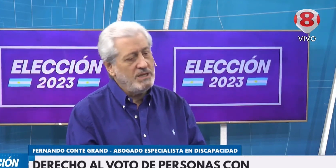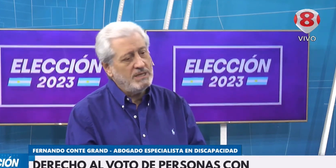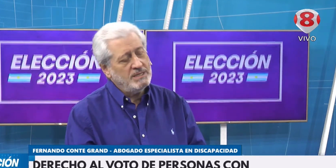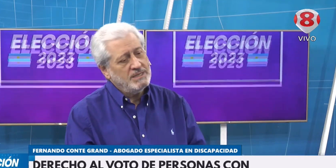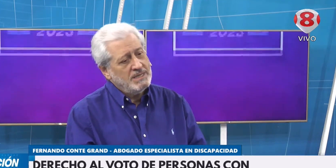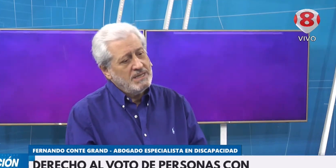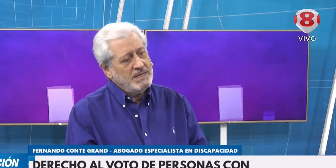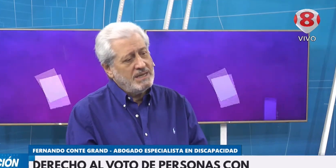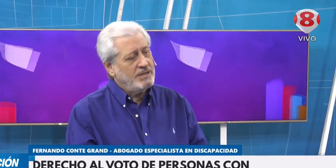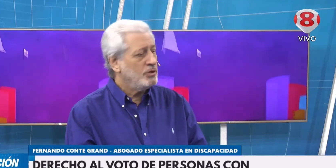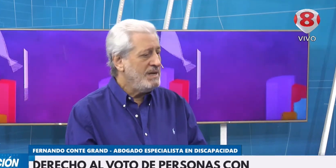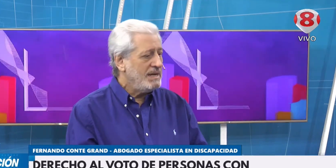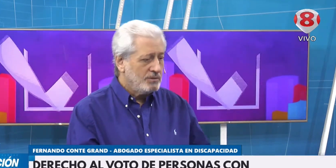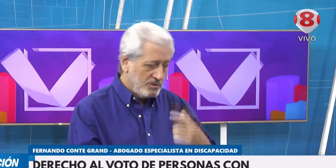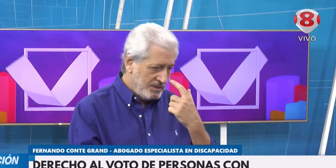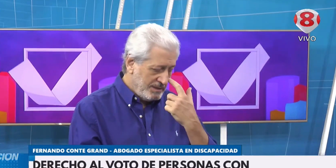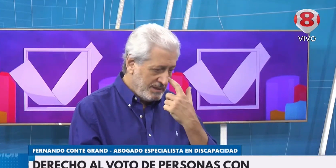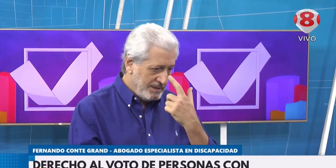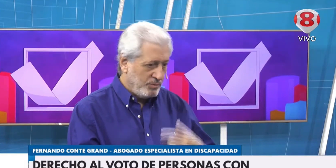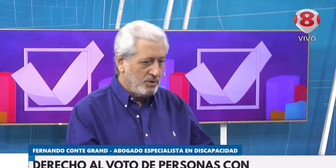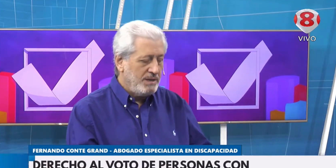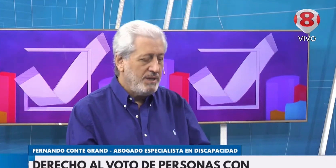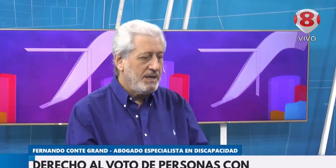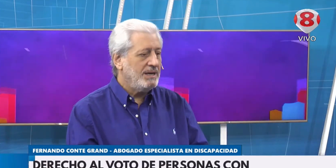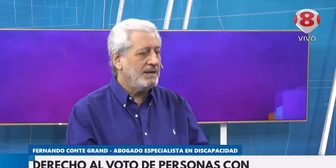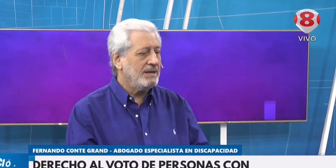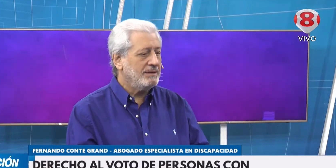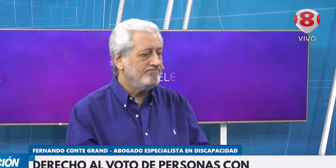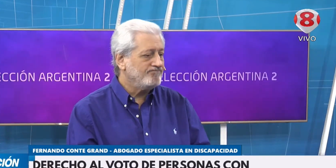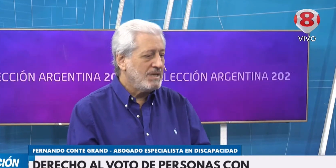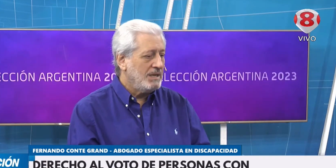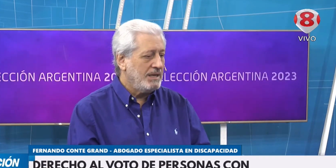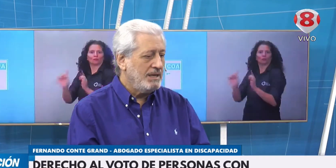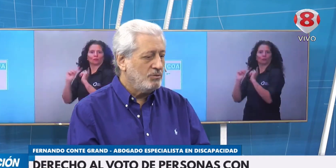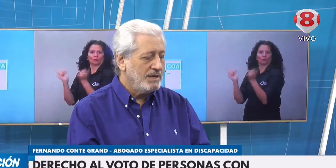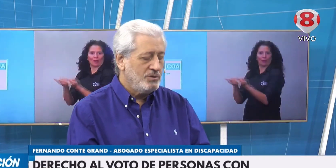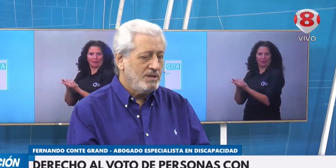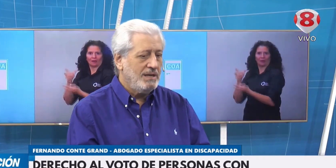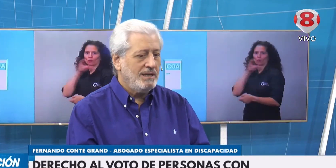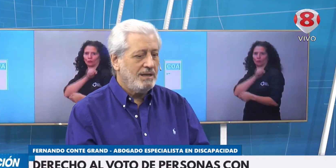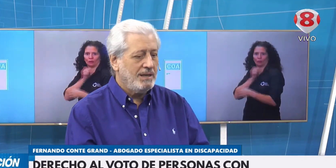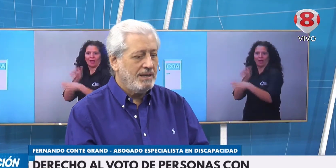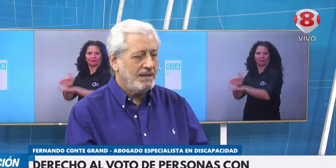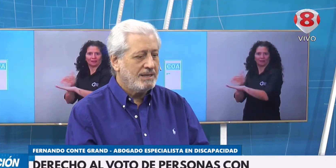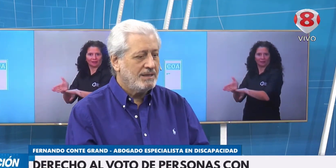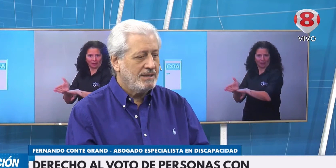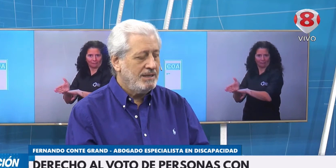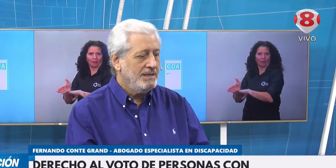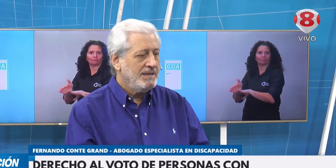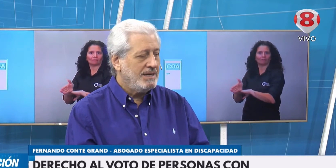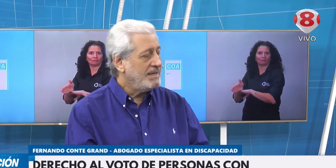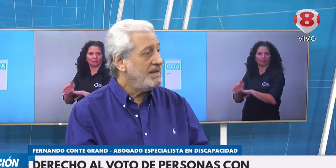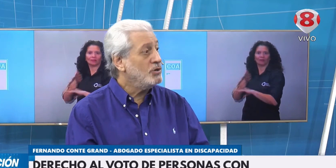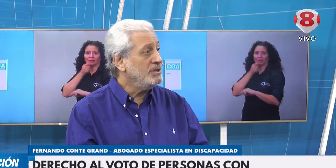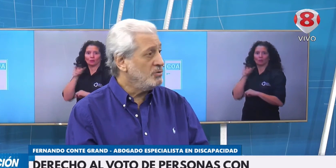de las Naciones Unidas y en el año 2014 eh Por unanimidad la legislatura nacional le da carácter